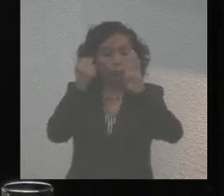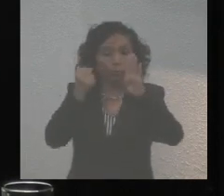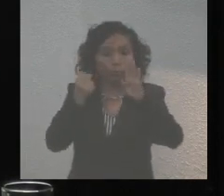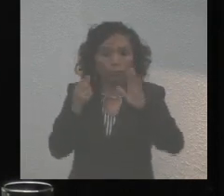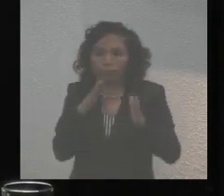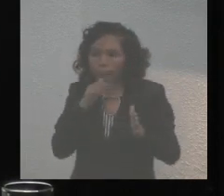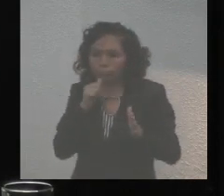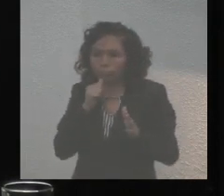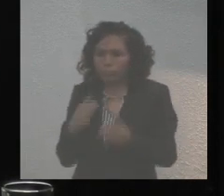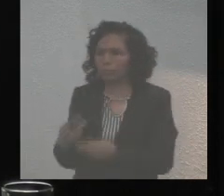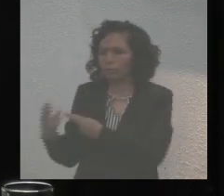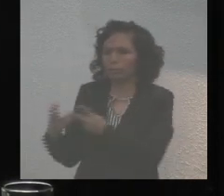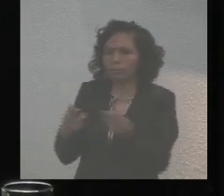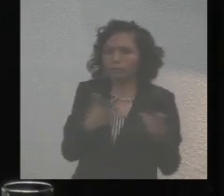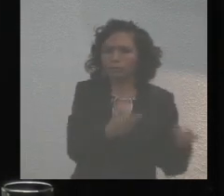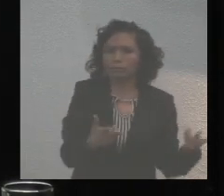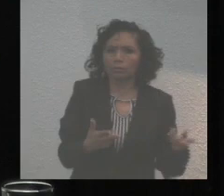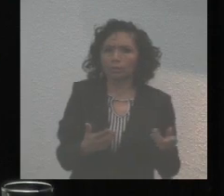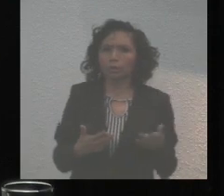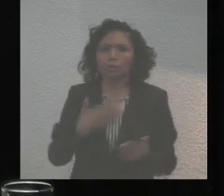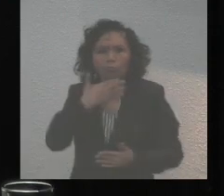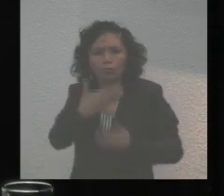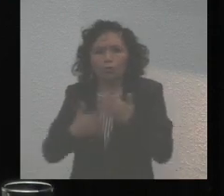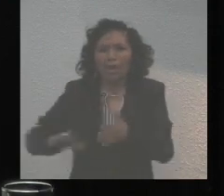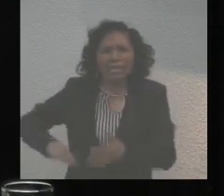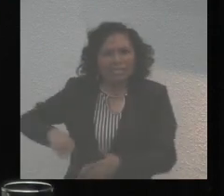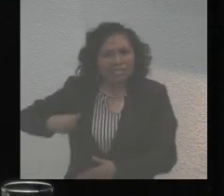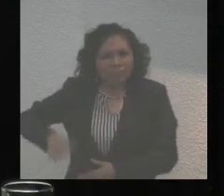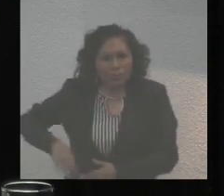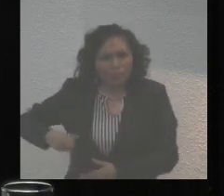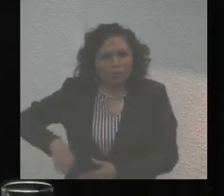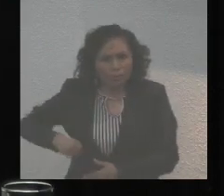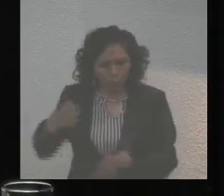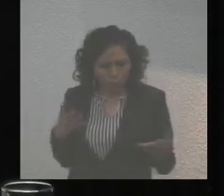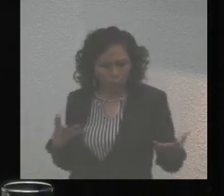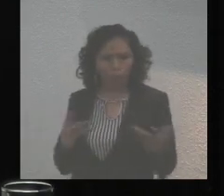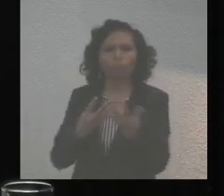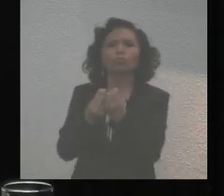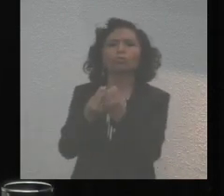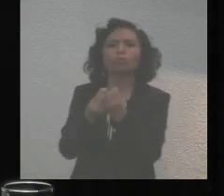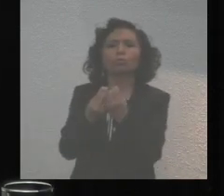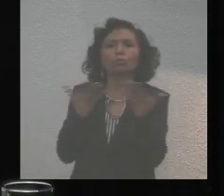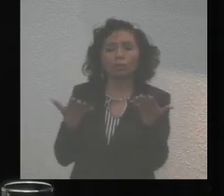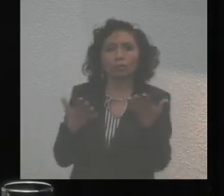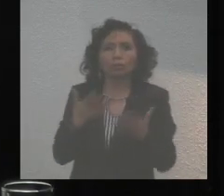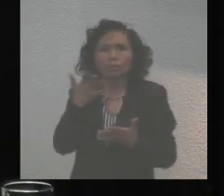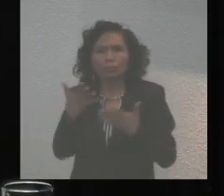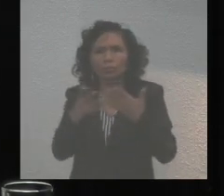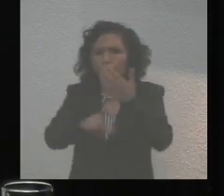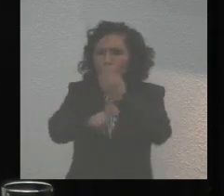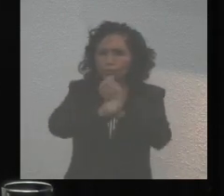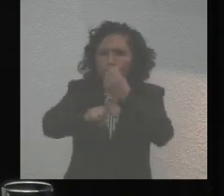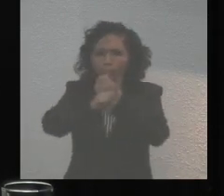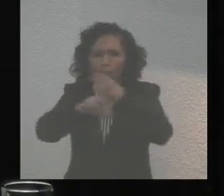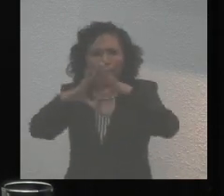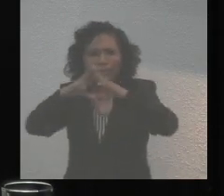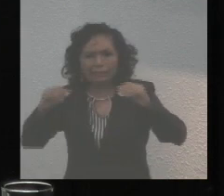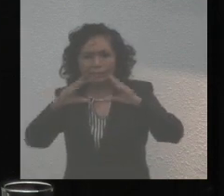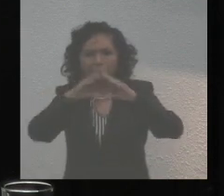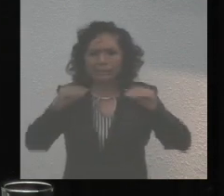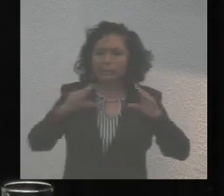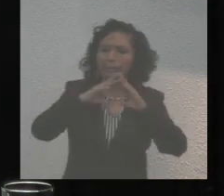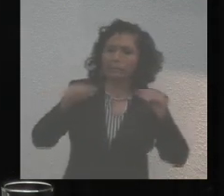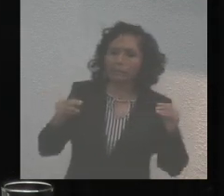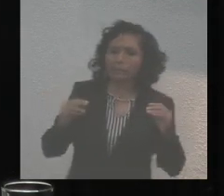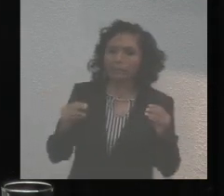regalar. Debemos comprender que solo a través del esfuerzo conjunto seguiremos encontrando la manera de resolver nuestros problemas